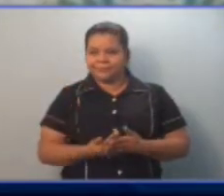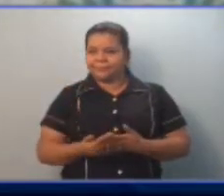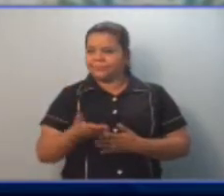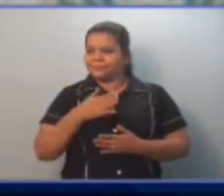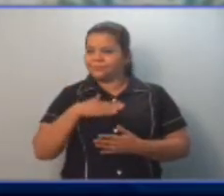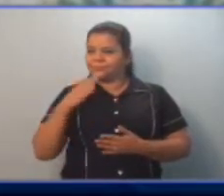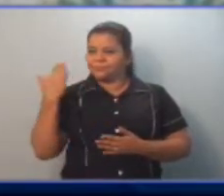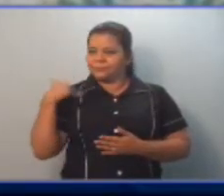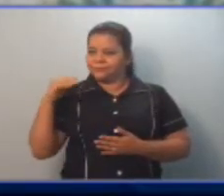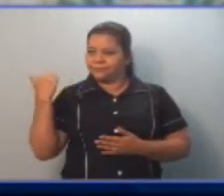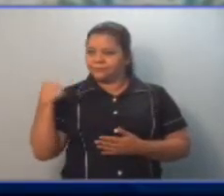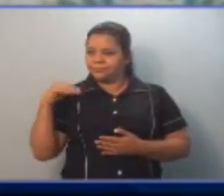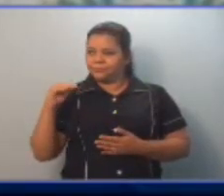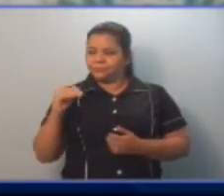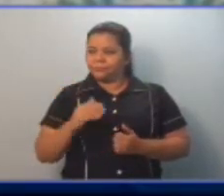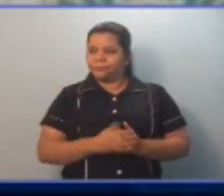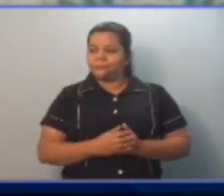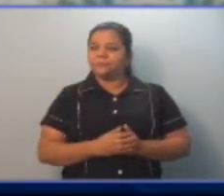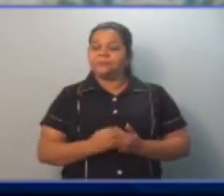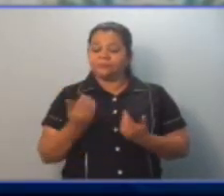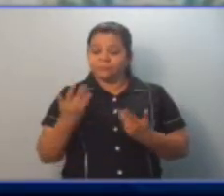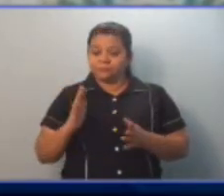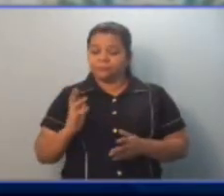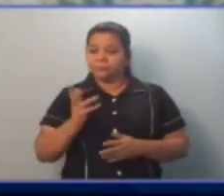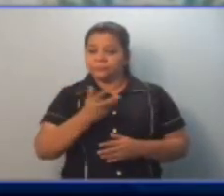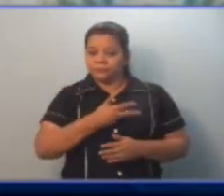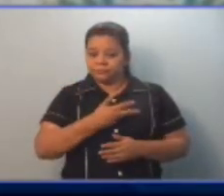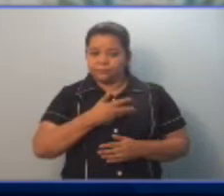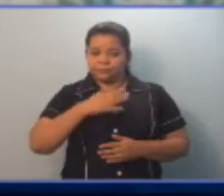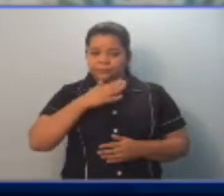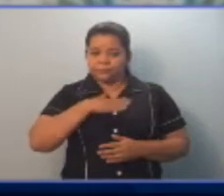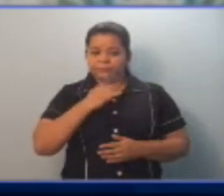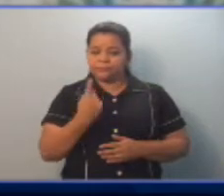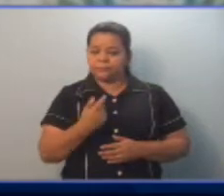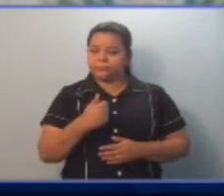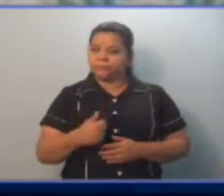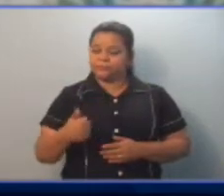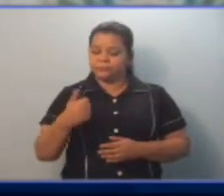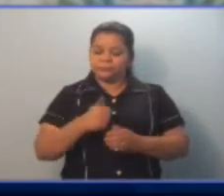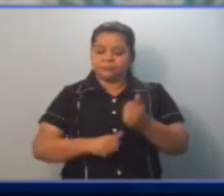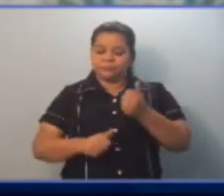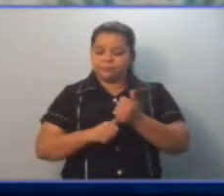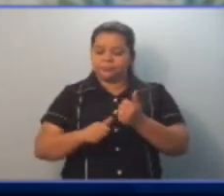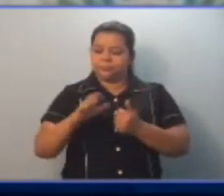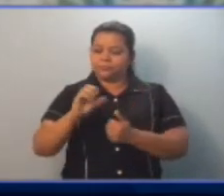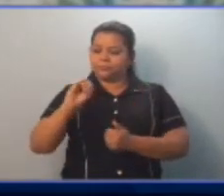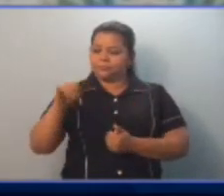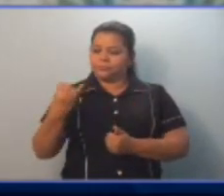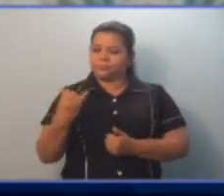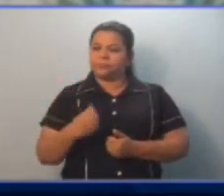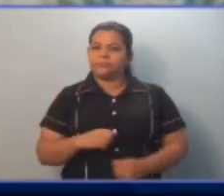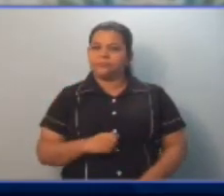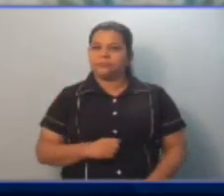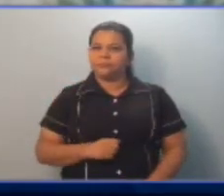misma que he tenido también como magistrado suplente de la Sala de lo Constitucional.